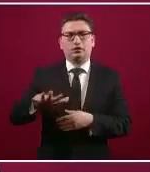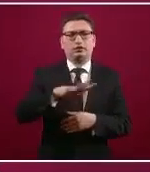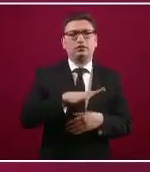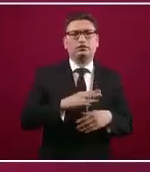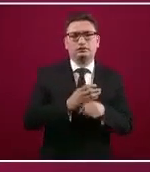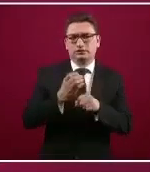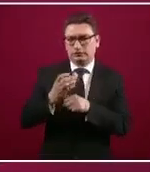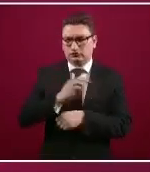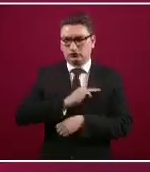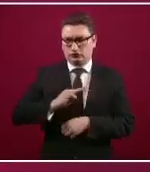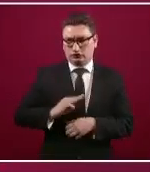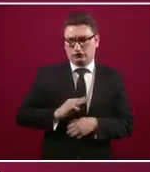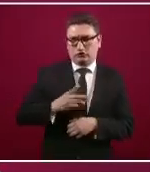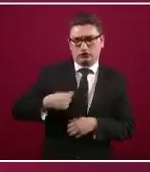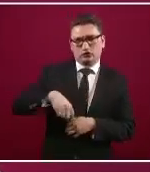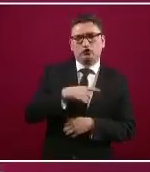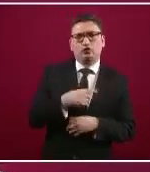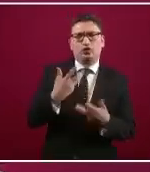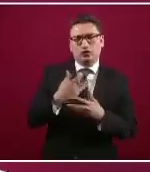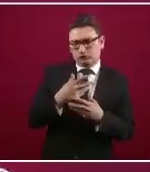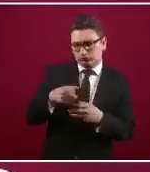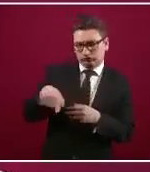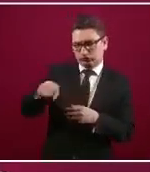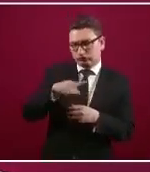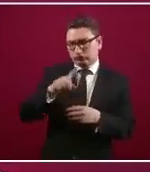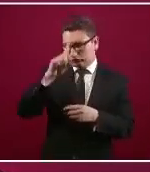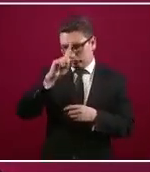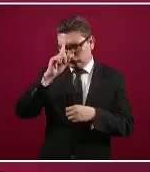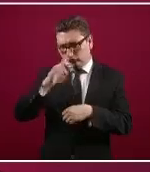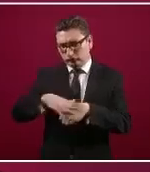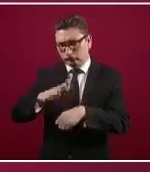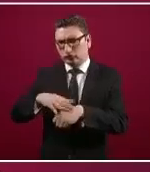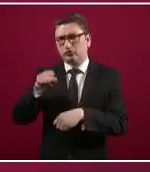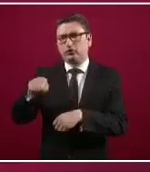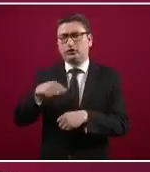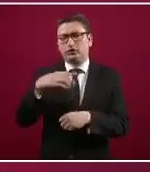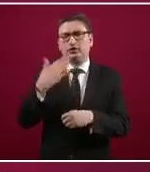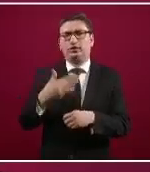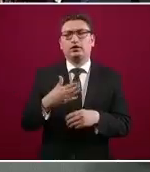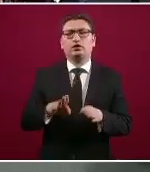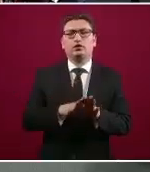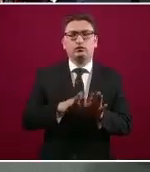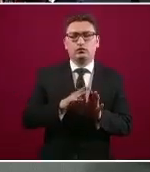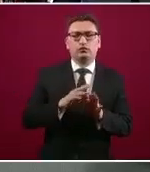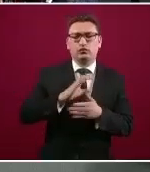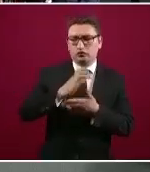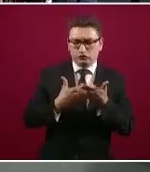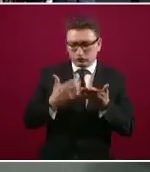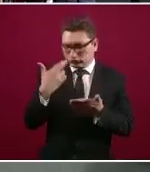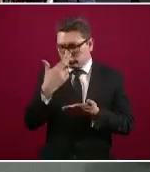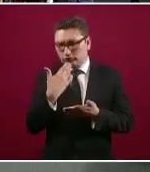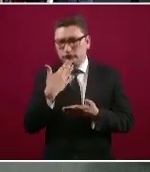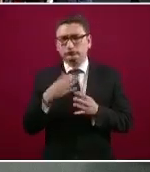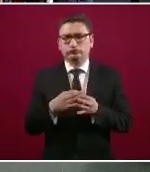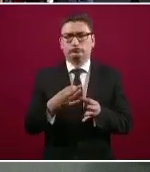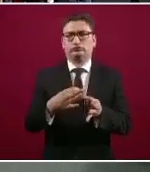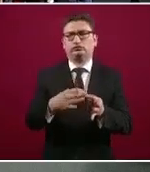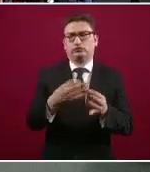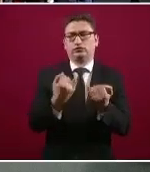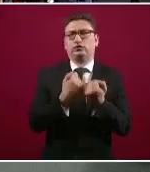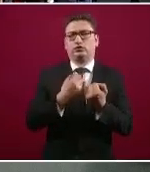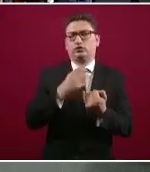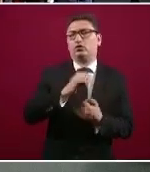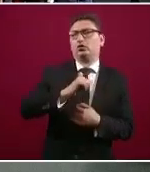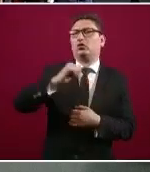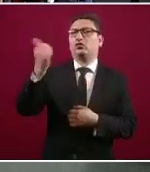estamos dando nosotros es asesoría para ayudarles a las gentes cómo revisar sus contratos. También hay que mencionar que en